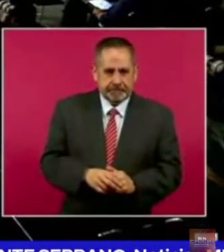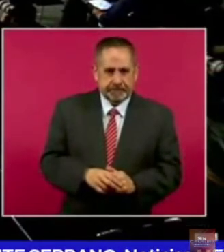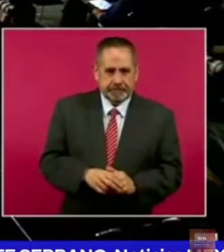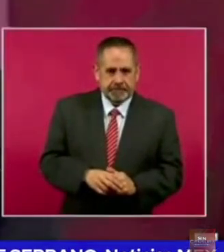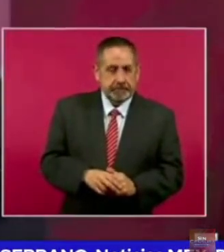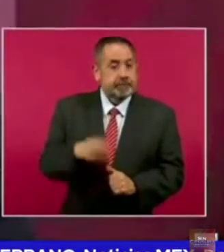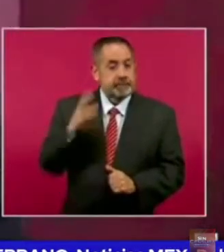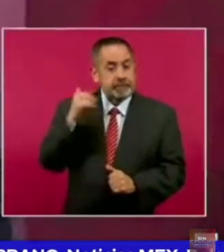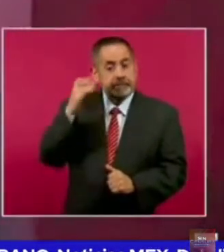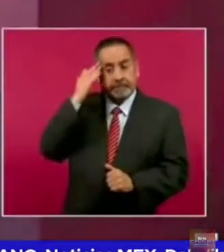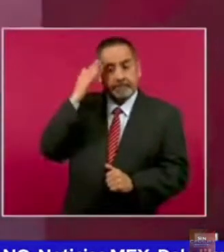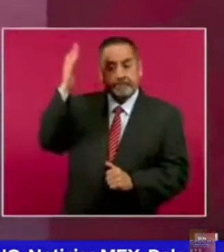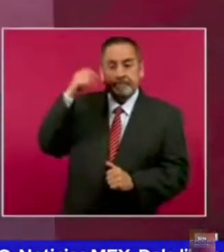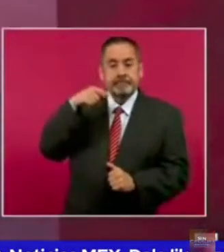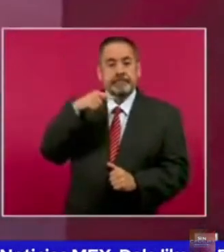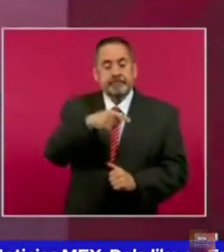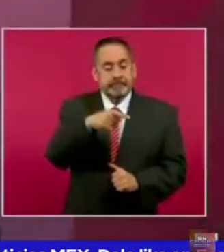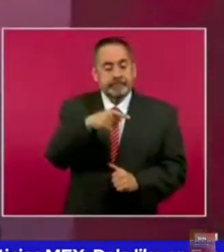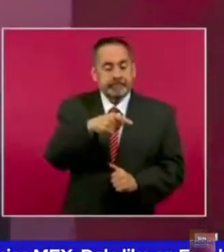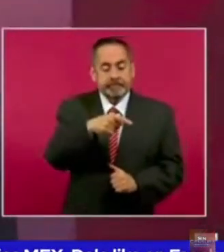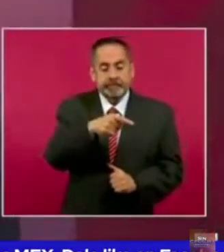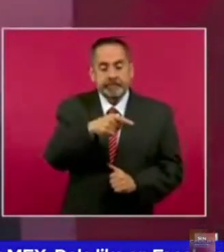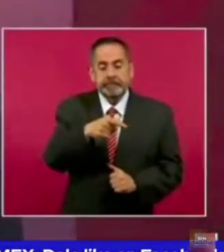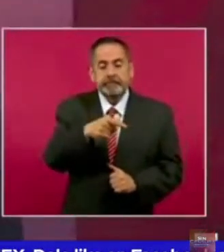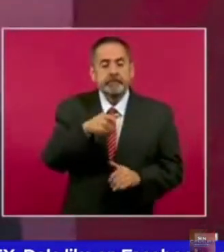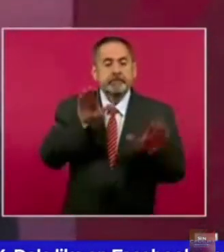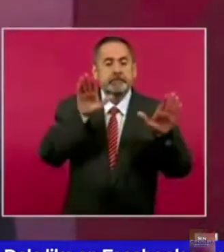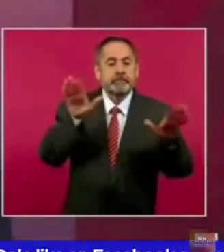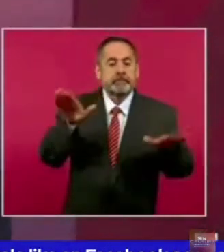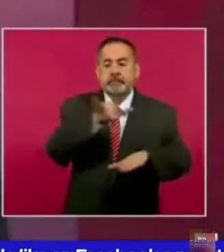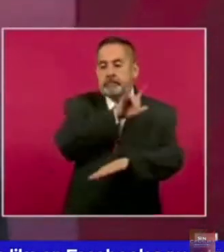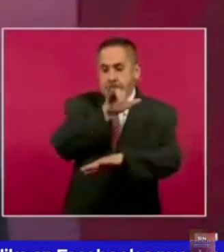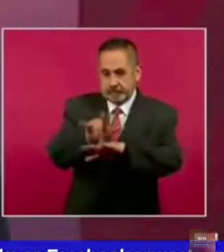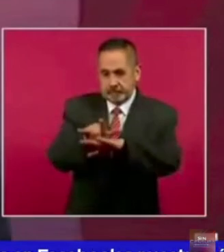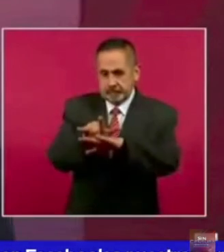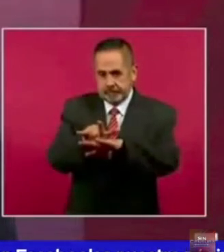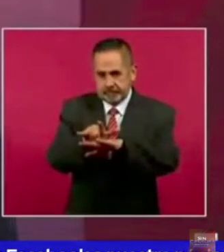el aeropuerto de la ciudad tenía categoría 1.